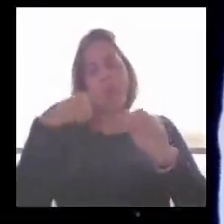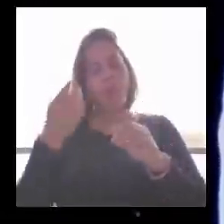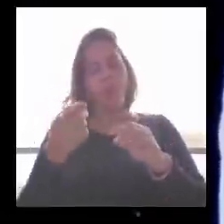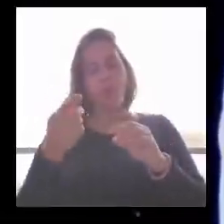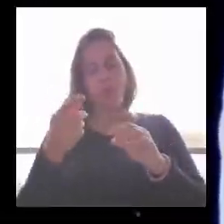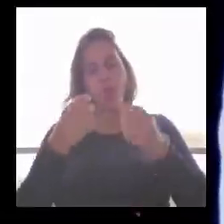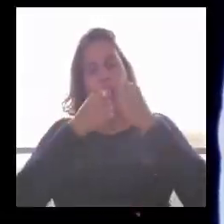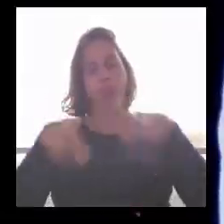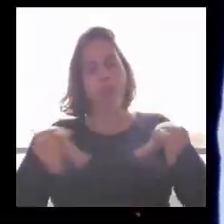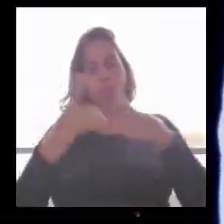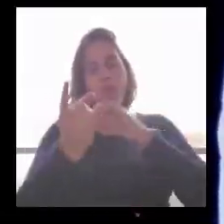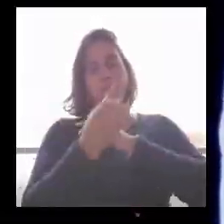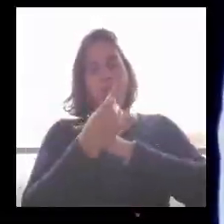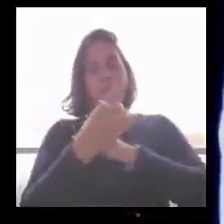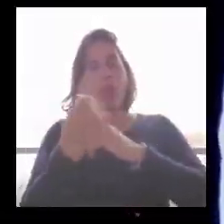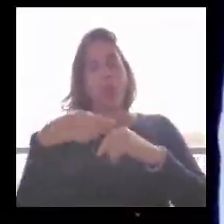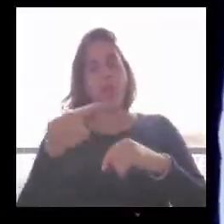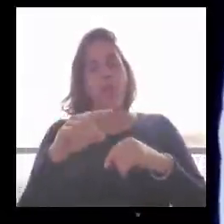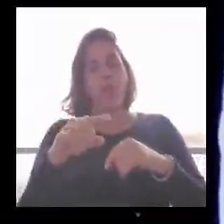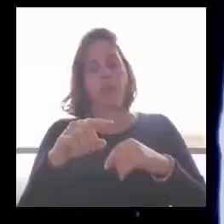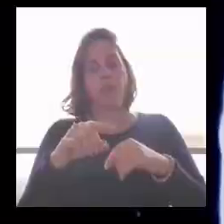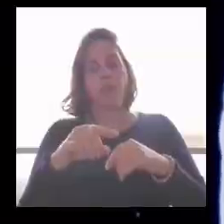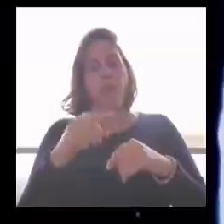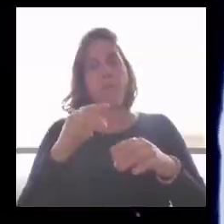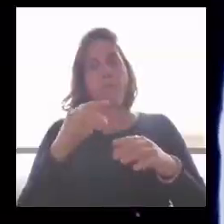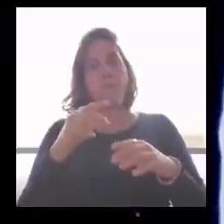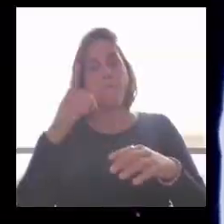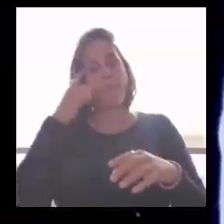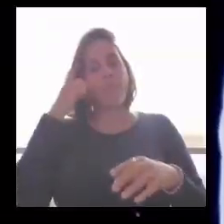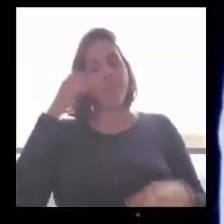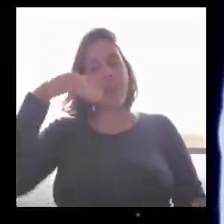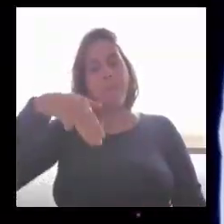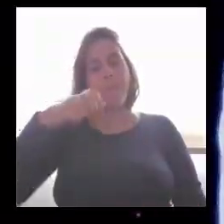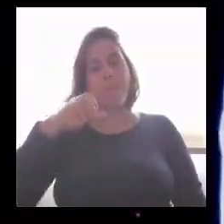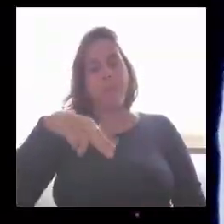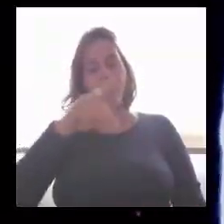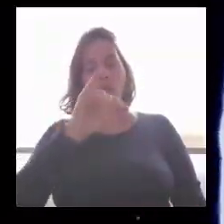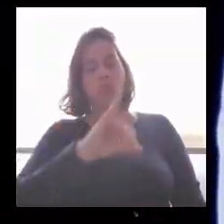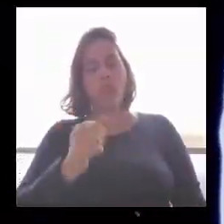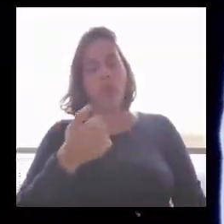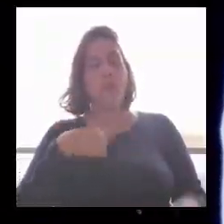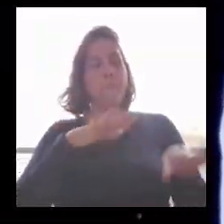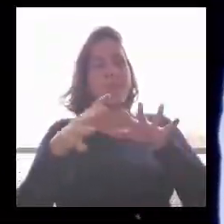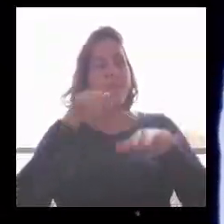en Ceibal, que es la experiencia de Mendoza, muy parecida a la de Serap.